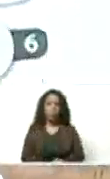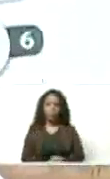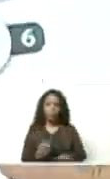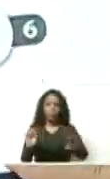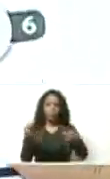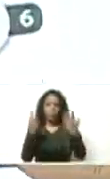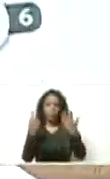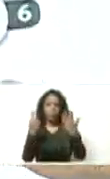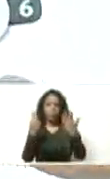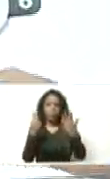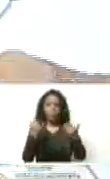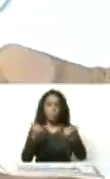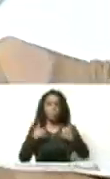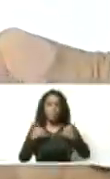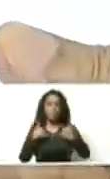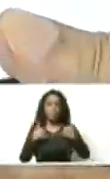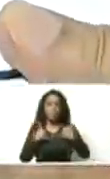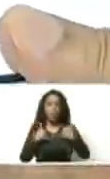6,